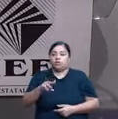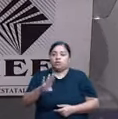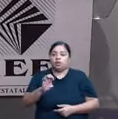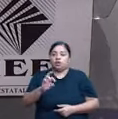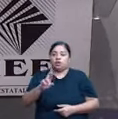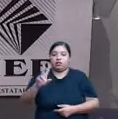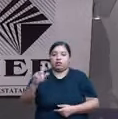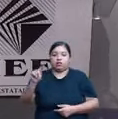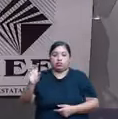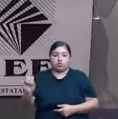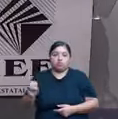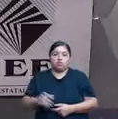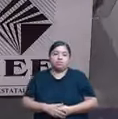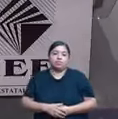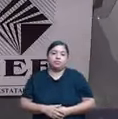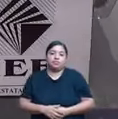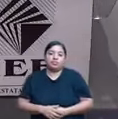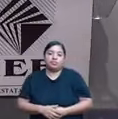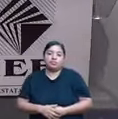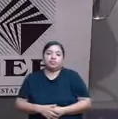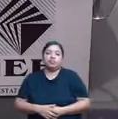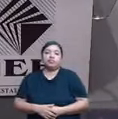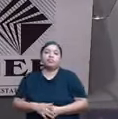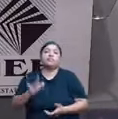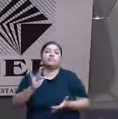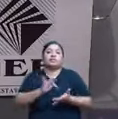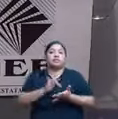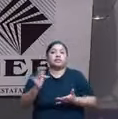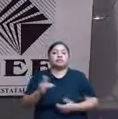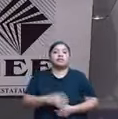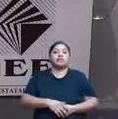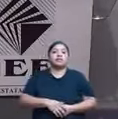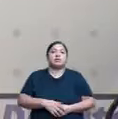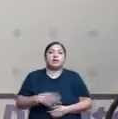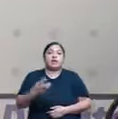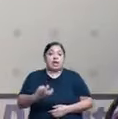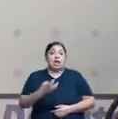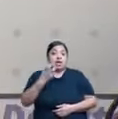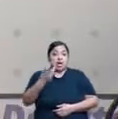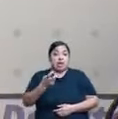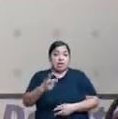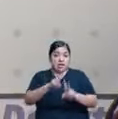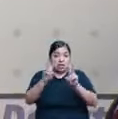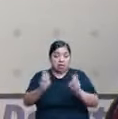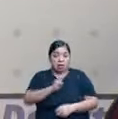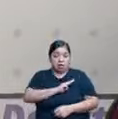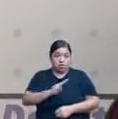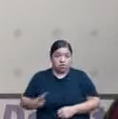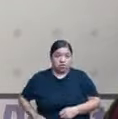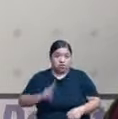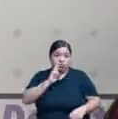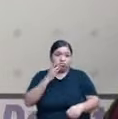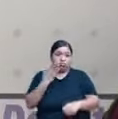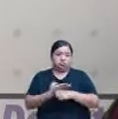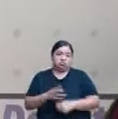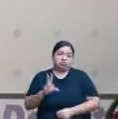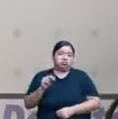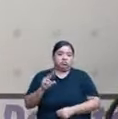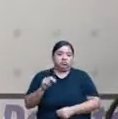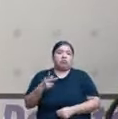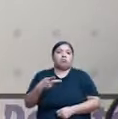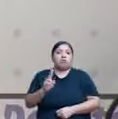Miralrío. Adelante, candidato. Gracias. Aunque es un tema que no es de competencia y del ámbito municipal, sin embargo, tenemos la obligación de